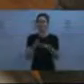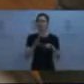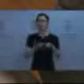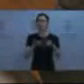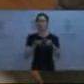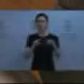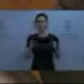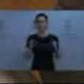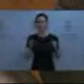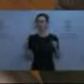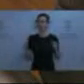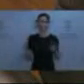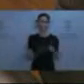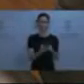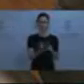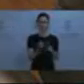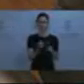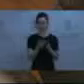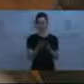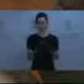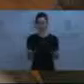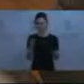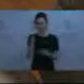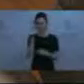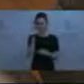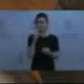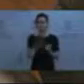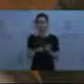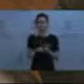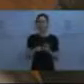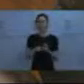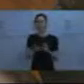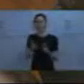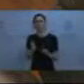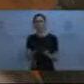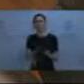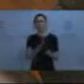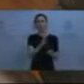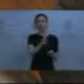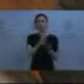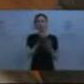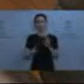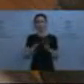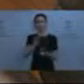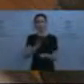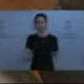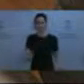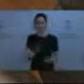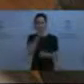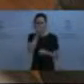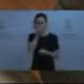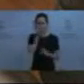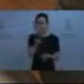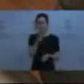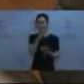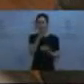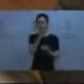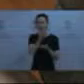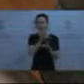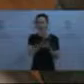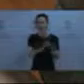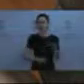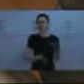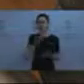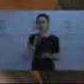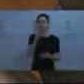parque. Creo que tiene una excelente plantilla de profesionales, 36 personas. Yo creo que si vemos los datos, 3 millones de